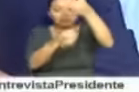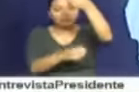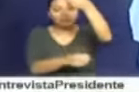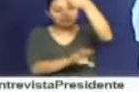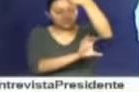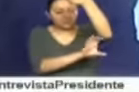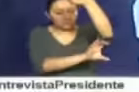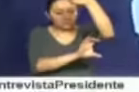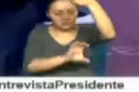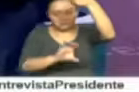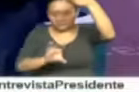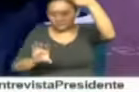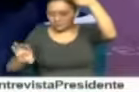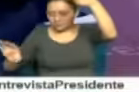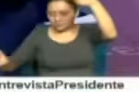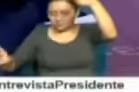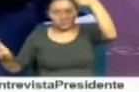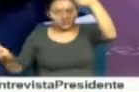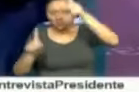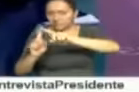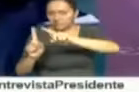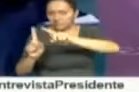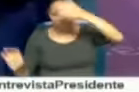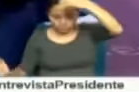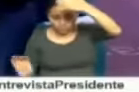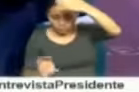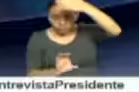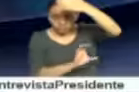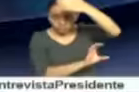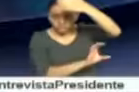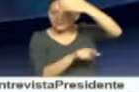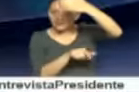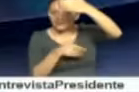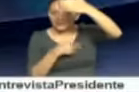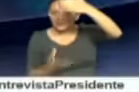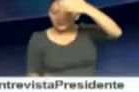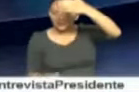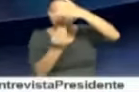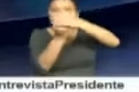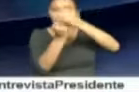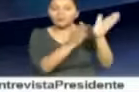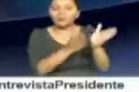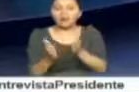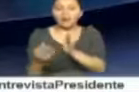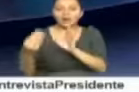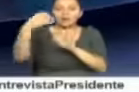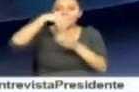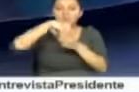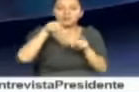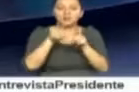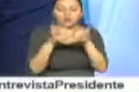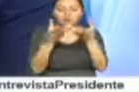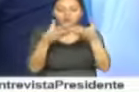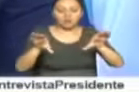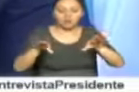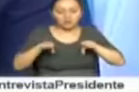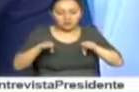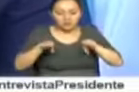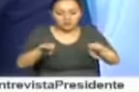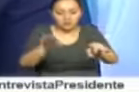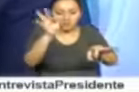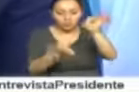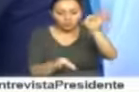la mentalidad de estos oficiales en servicio pasivo, estaba su plan de hacer un Estado dentro del Estado. Sistema jurídico propio,